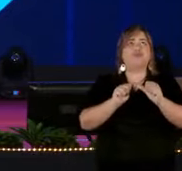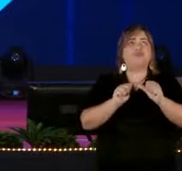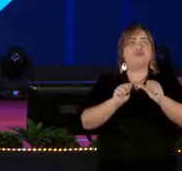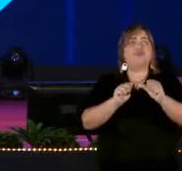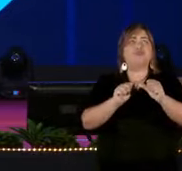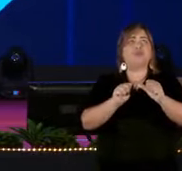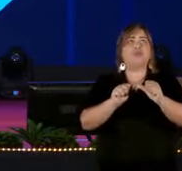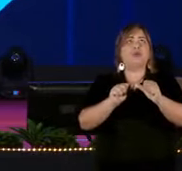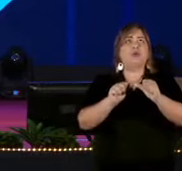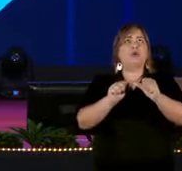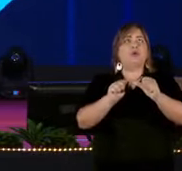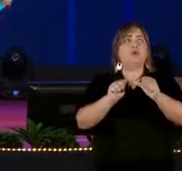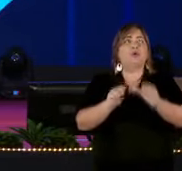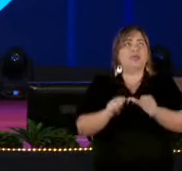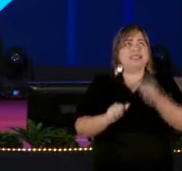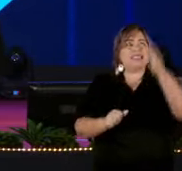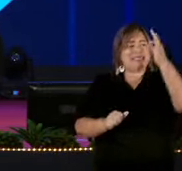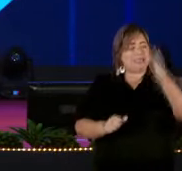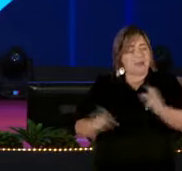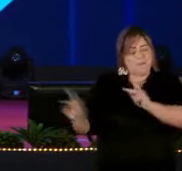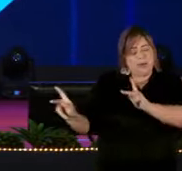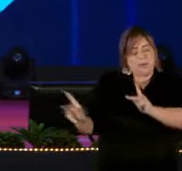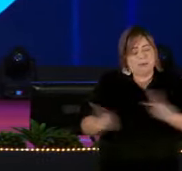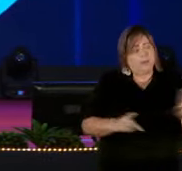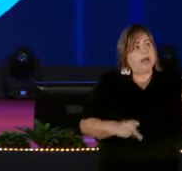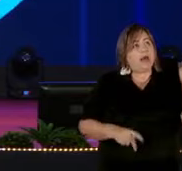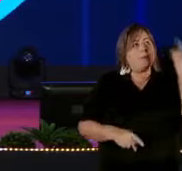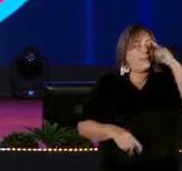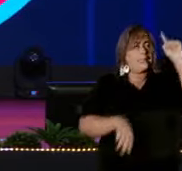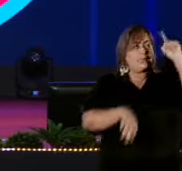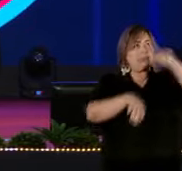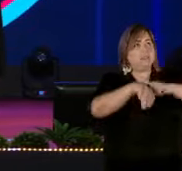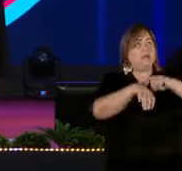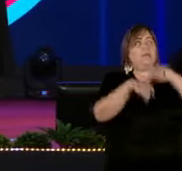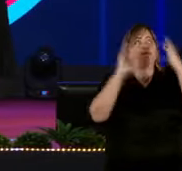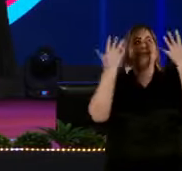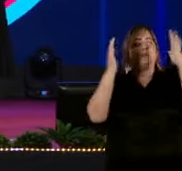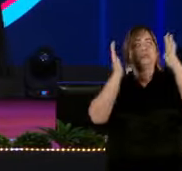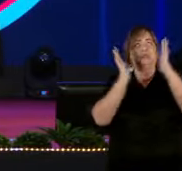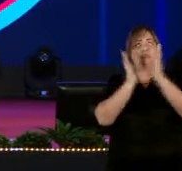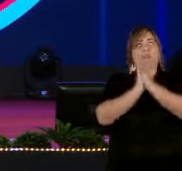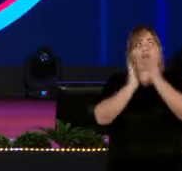totalmente vestido para este tiempo. Denle un aplauso al Señor.